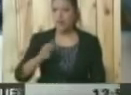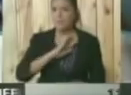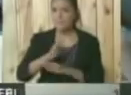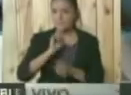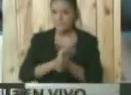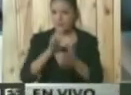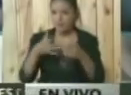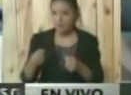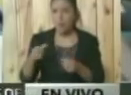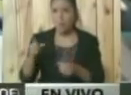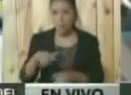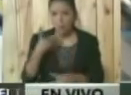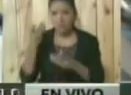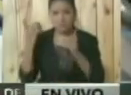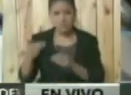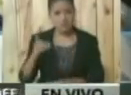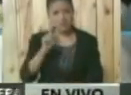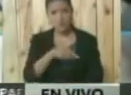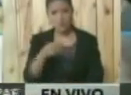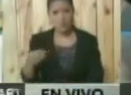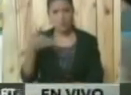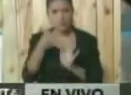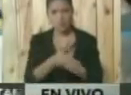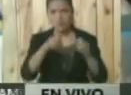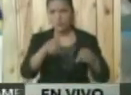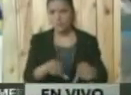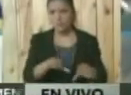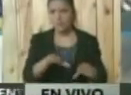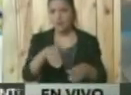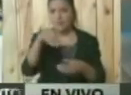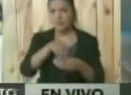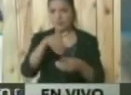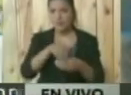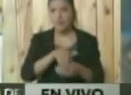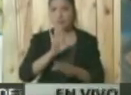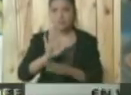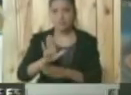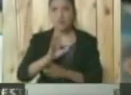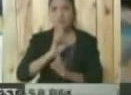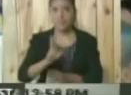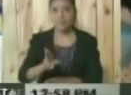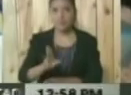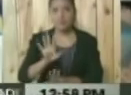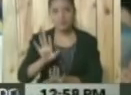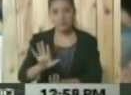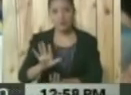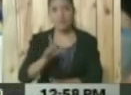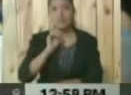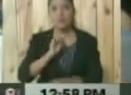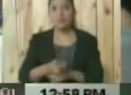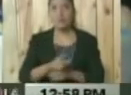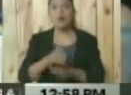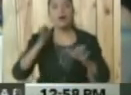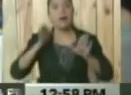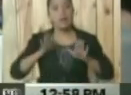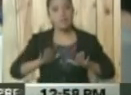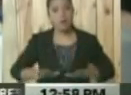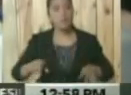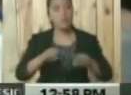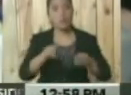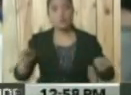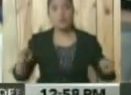facultado para decidir sobre esta suspensión del referéndum? Ok, antes de contestarle su pregunta, les quiero decir que tenemos que calmarnos un poquito para que puedan hacer su